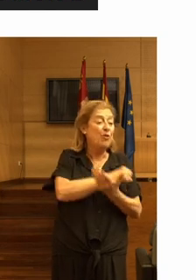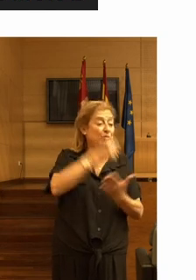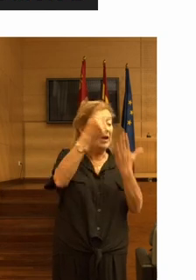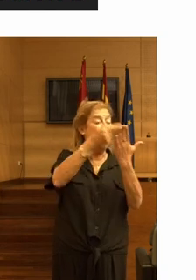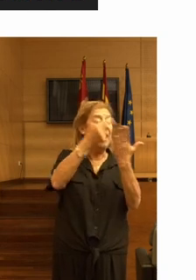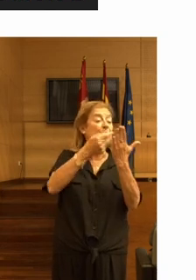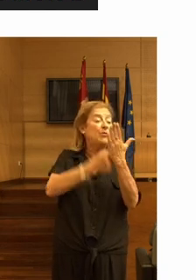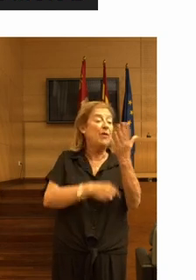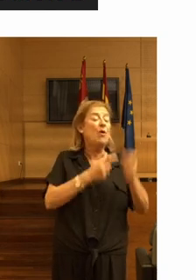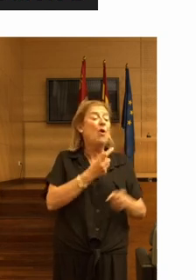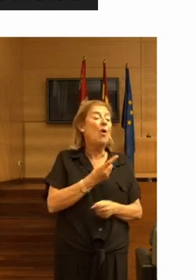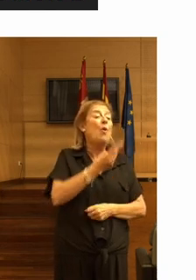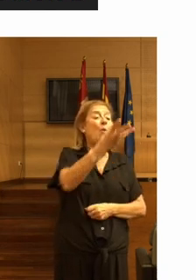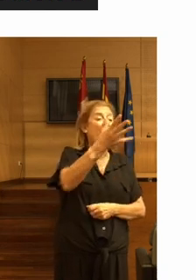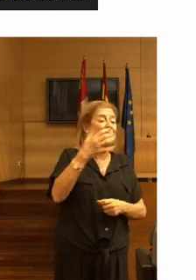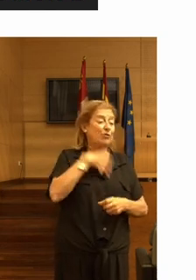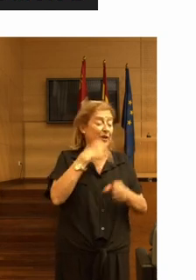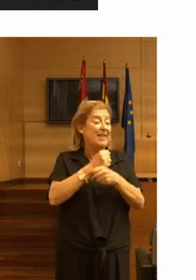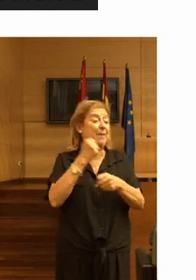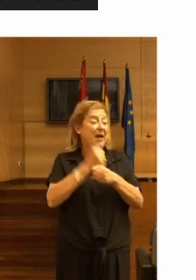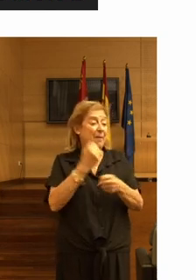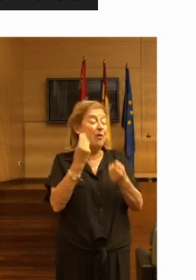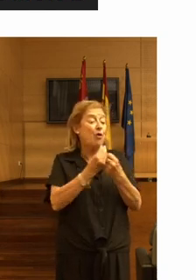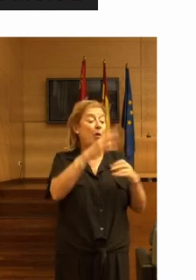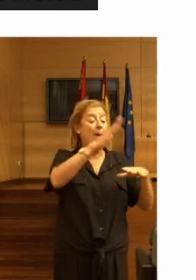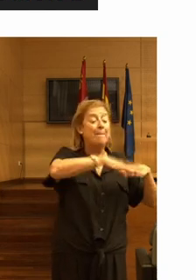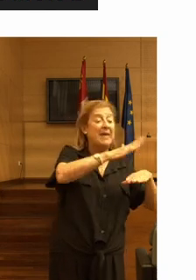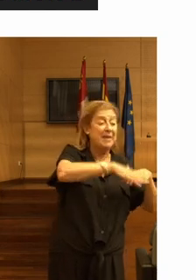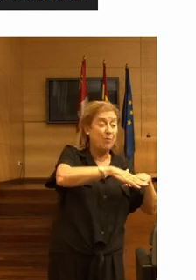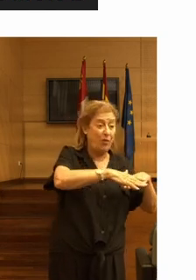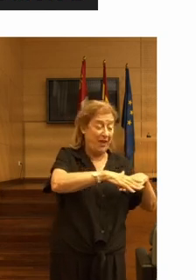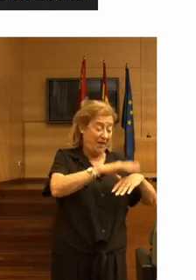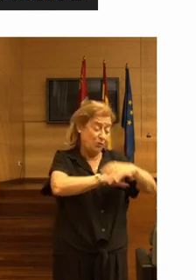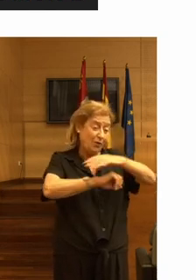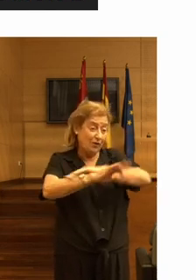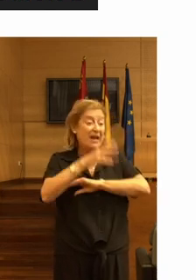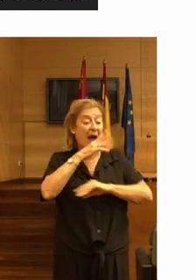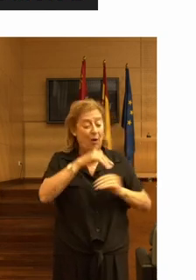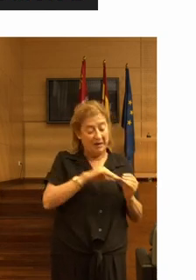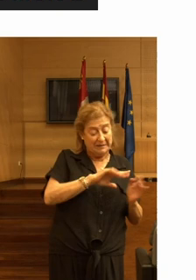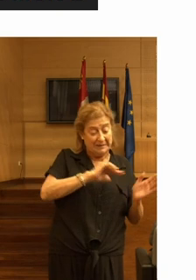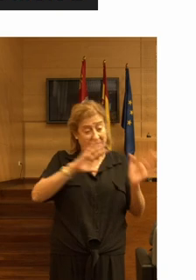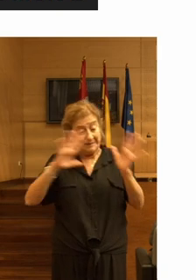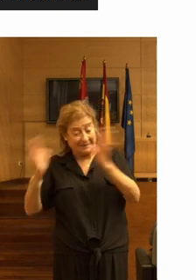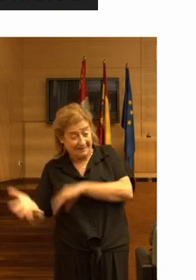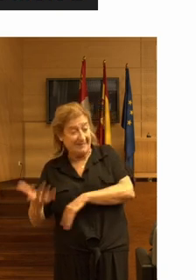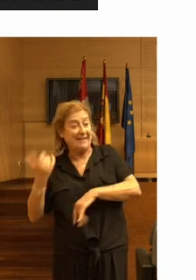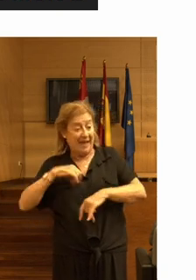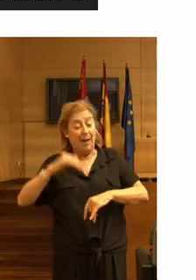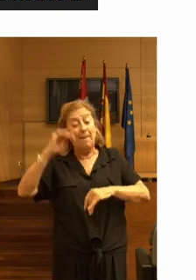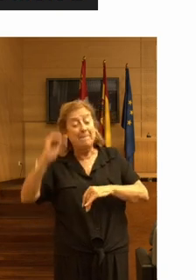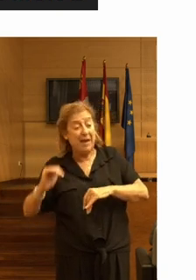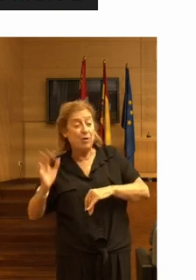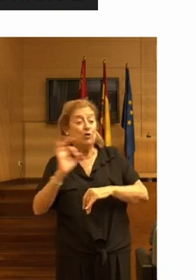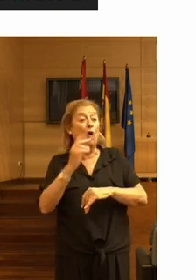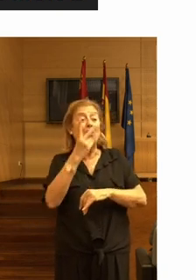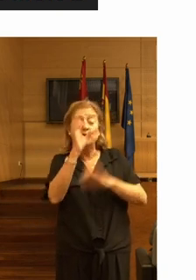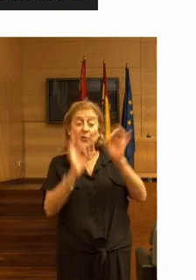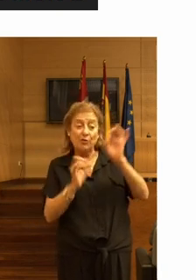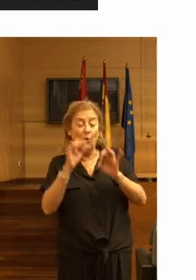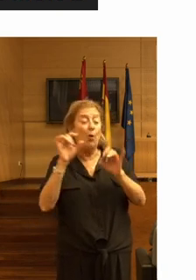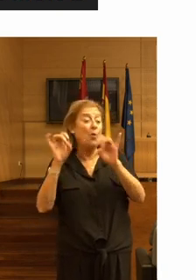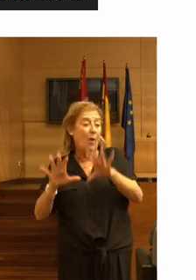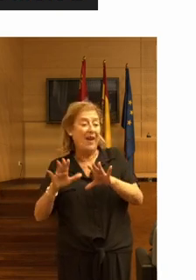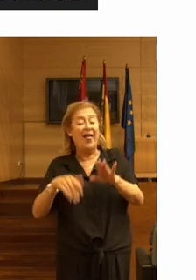apuntado, ¿cuántos trabajaban ya con un mínimo de sujeciones y cuántos han conseguido llegar a un promedio igual o menor al 2% tras